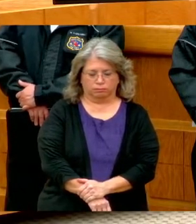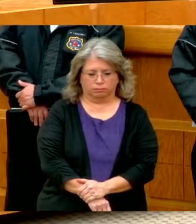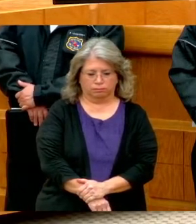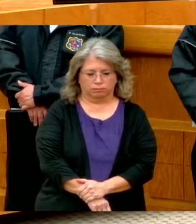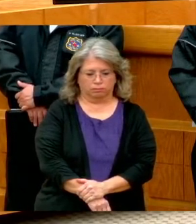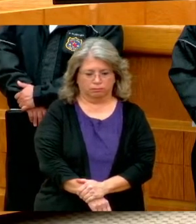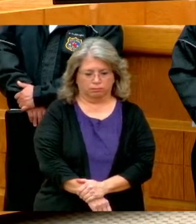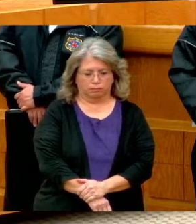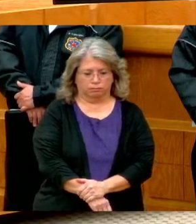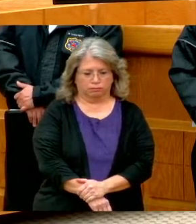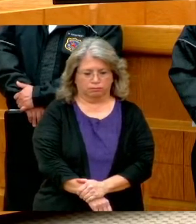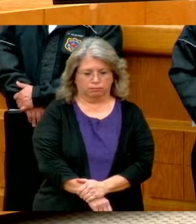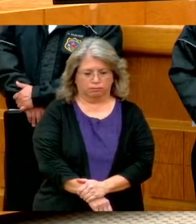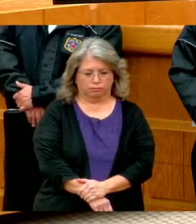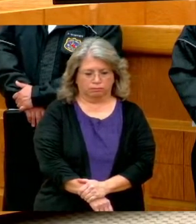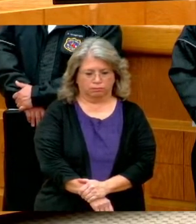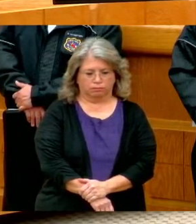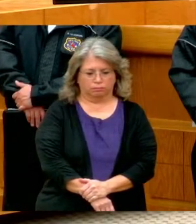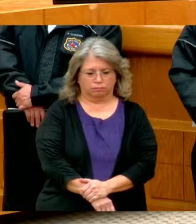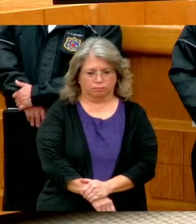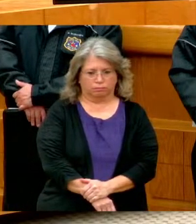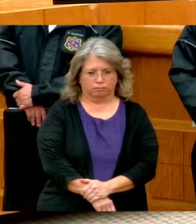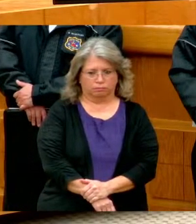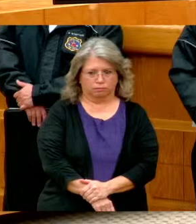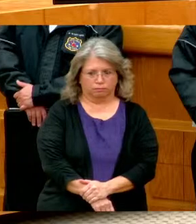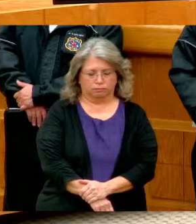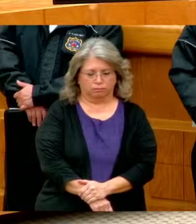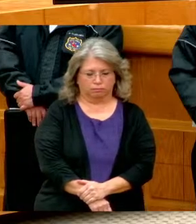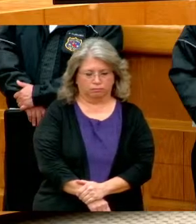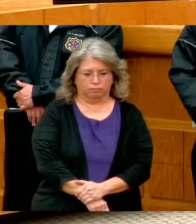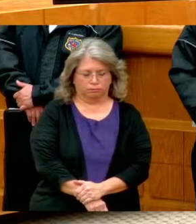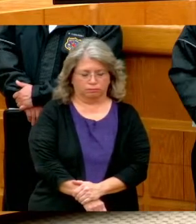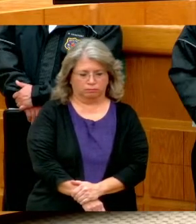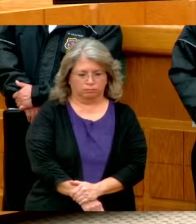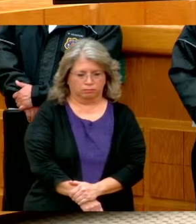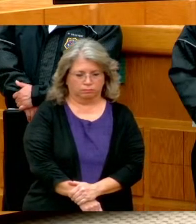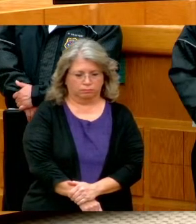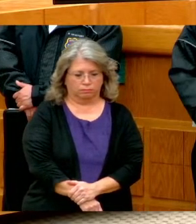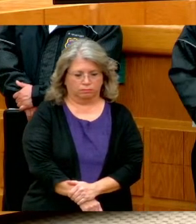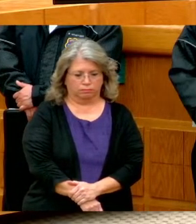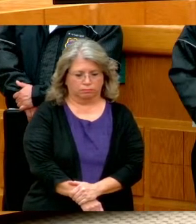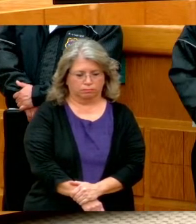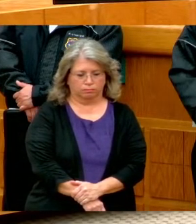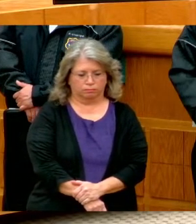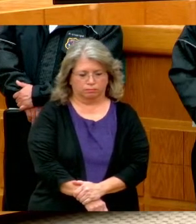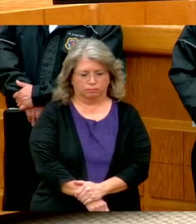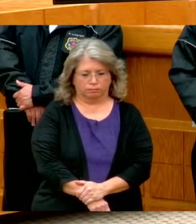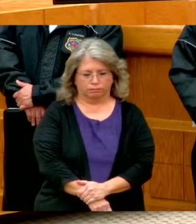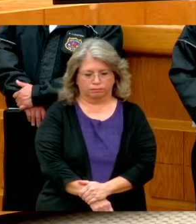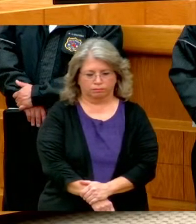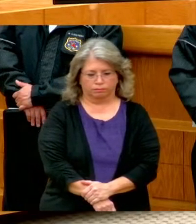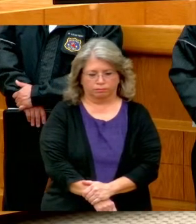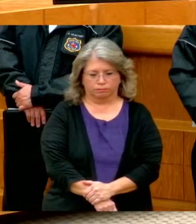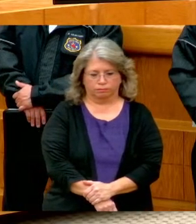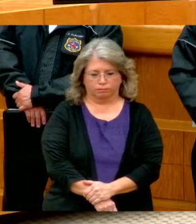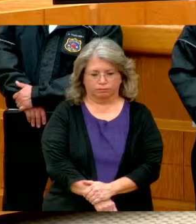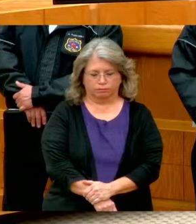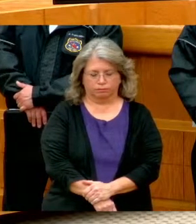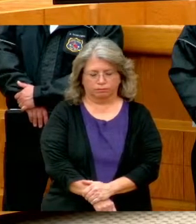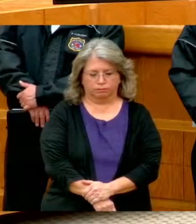en español. El métrico que usamos viene directamente de los hospitales y del Departamento de